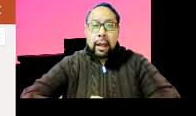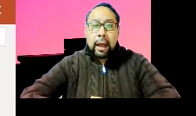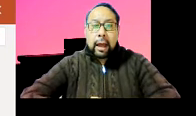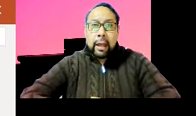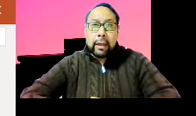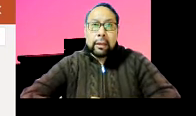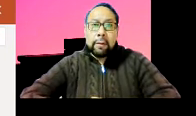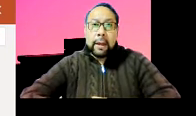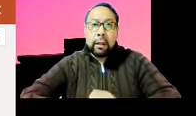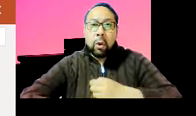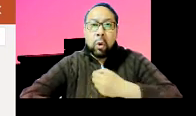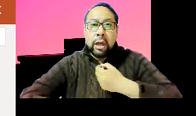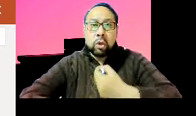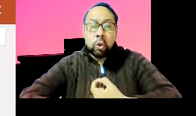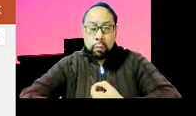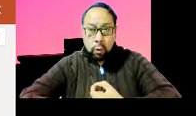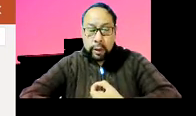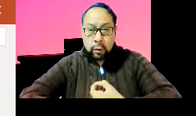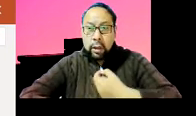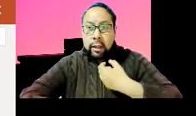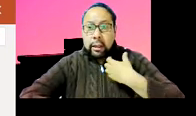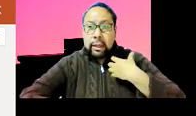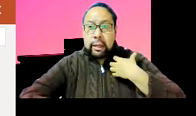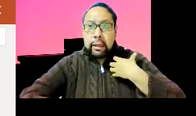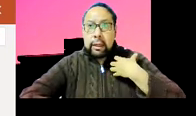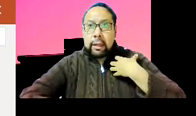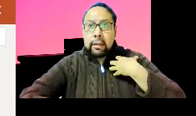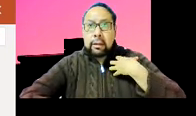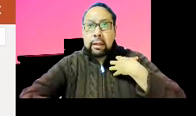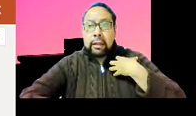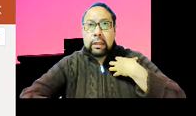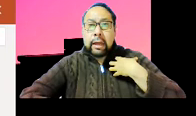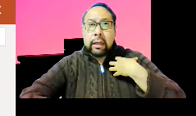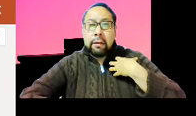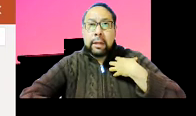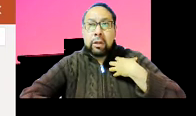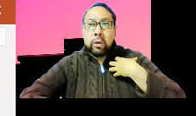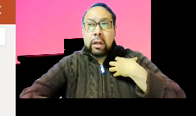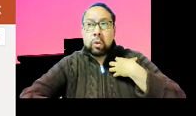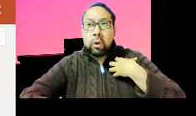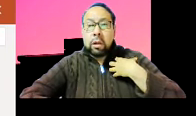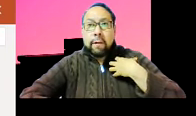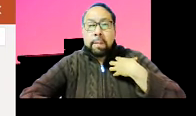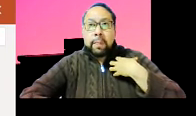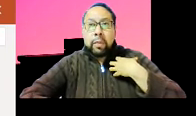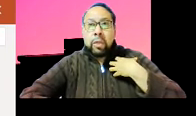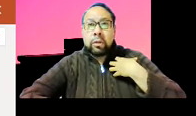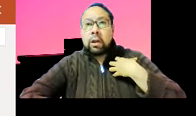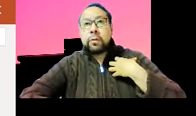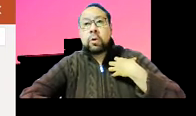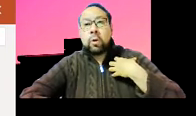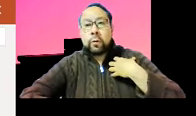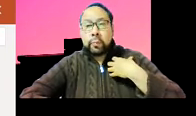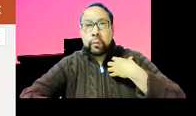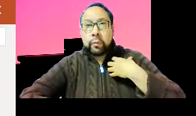corbata, verde o azul plumago y el traje viene de un azul no